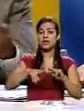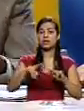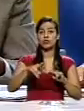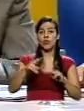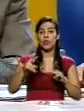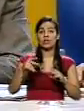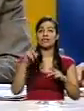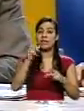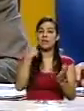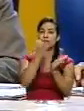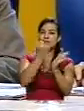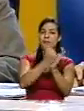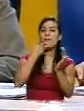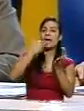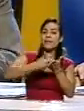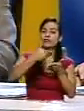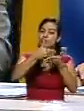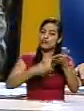todos sus permisos